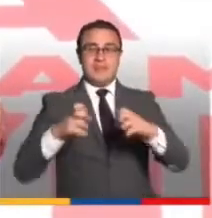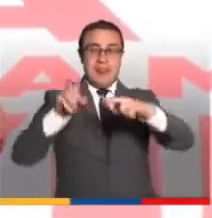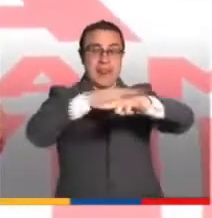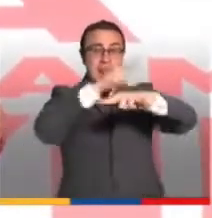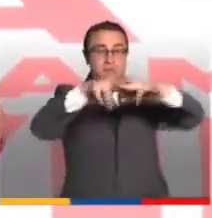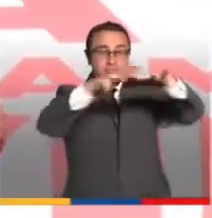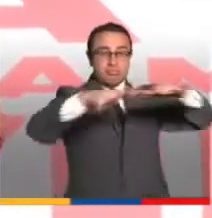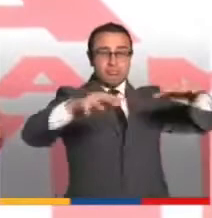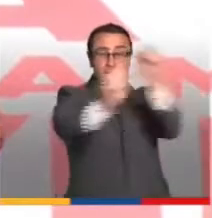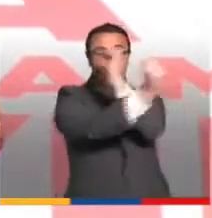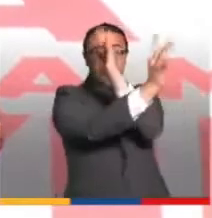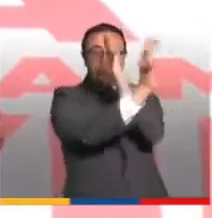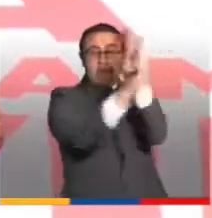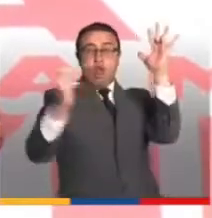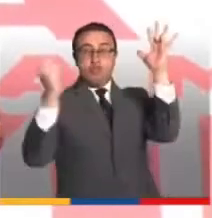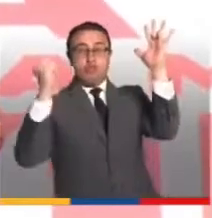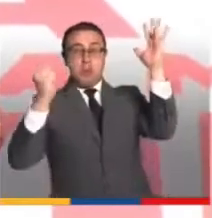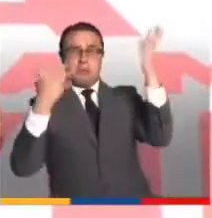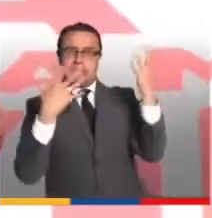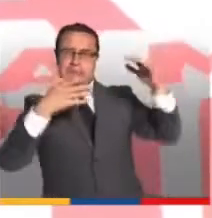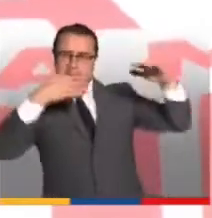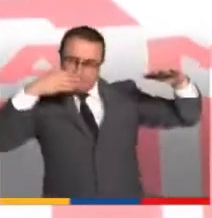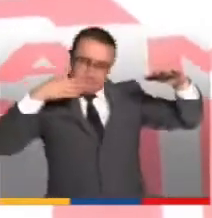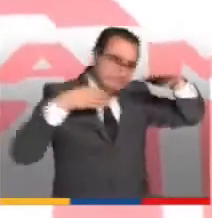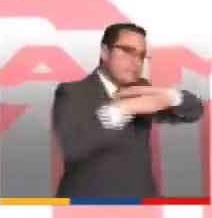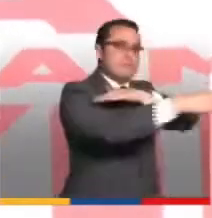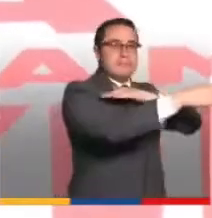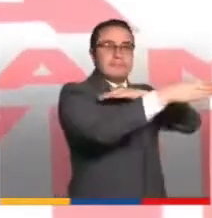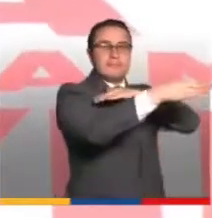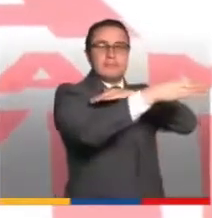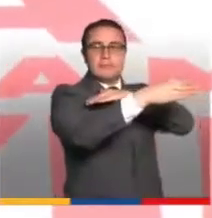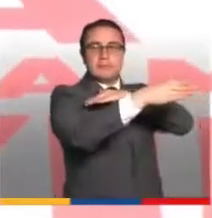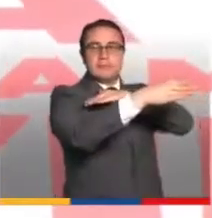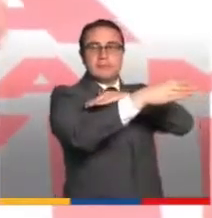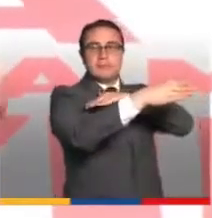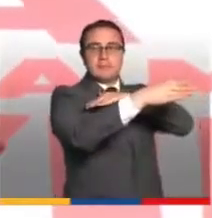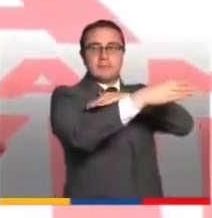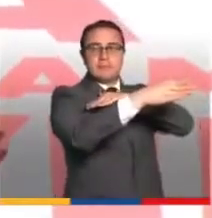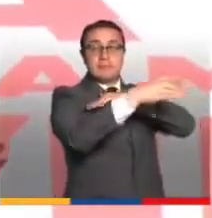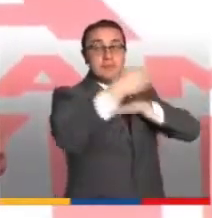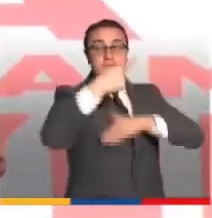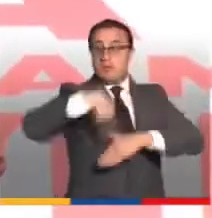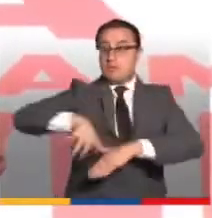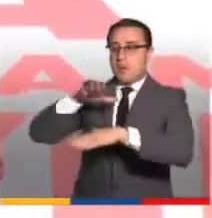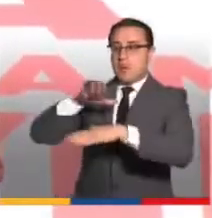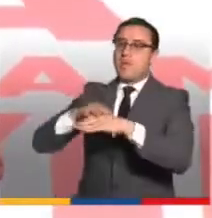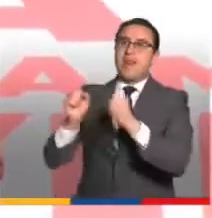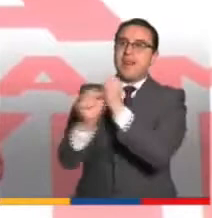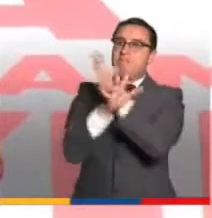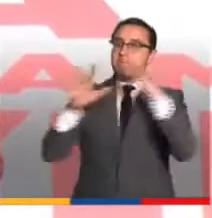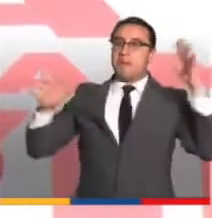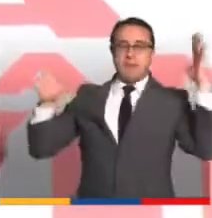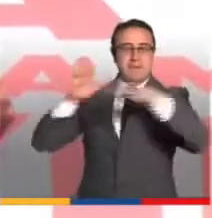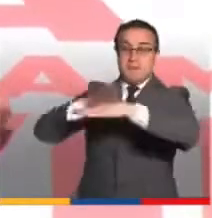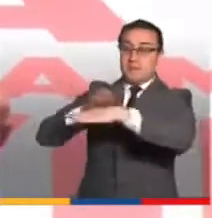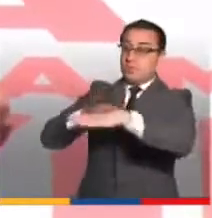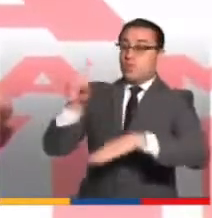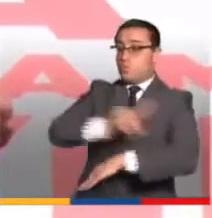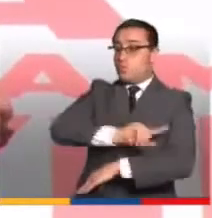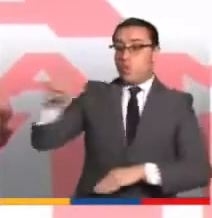naturaleza que prácticamente nos grita, no me toquen, la selva.